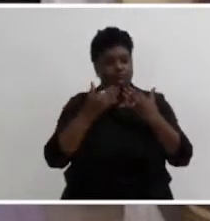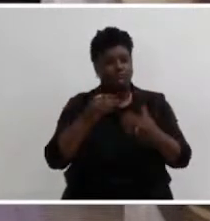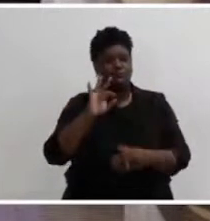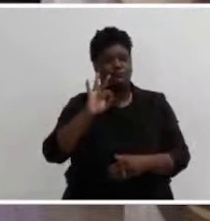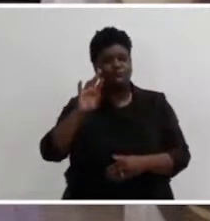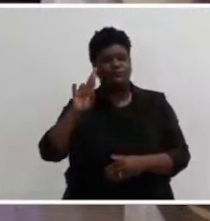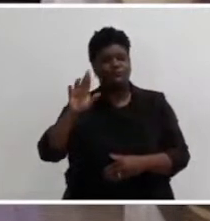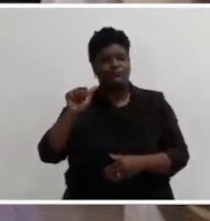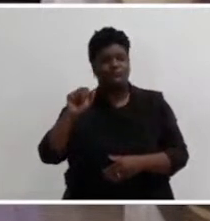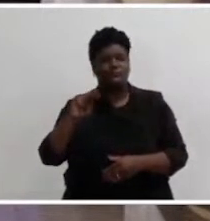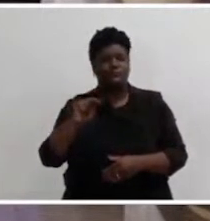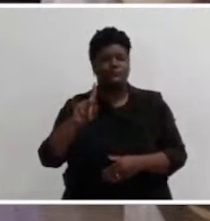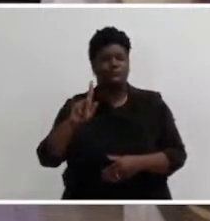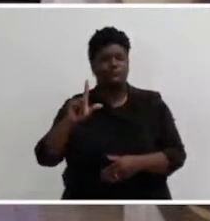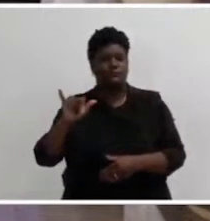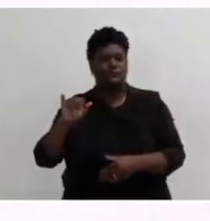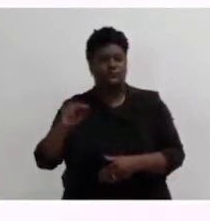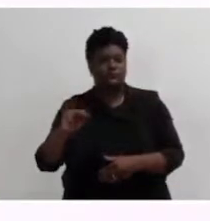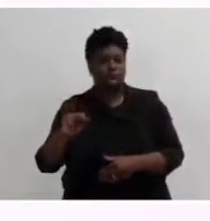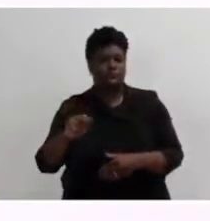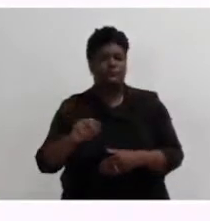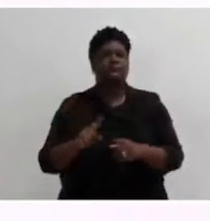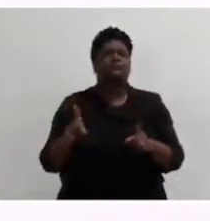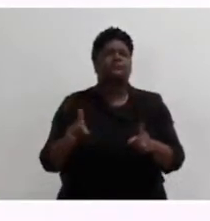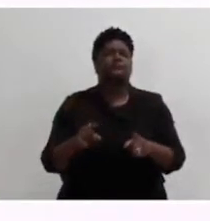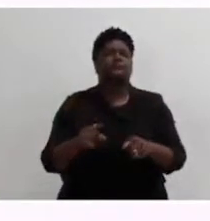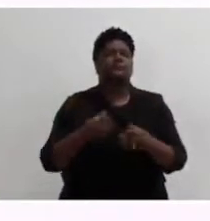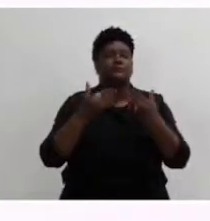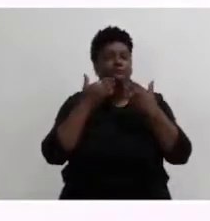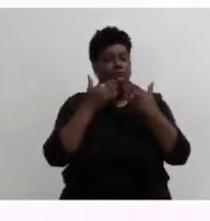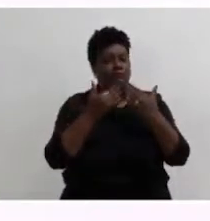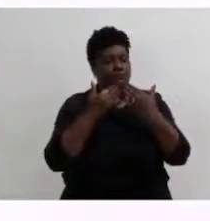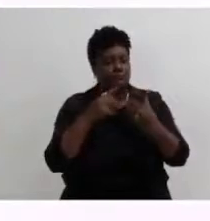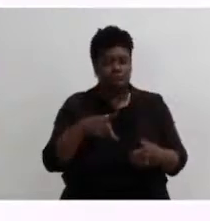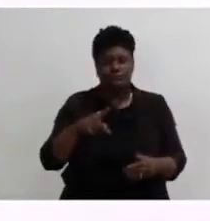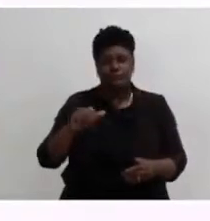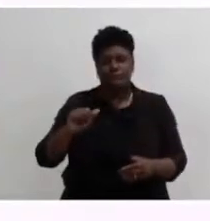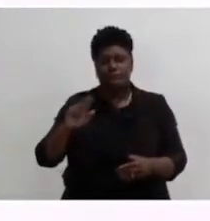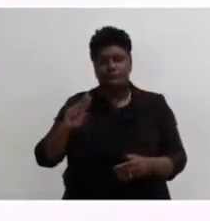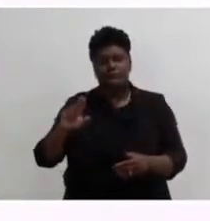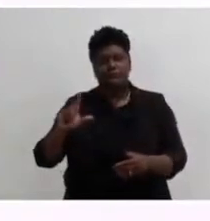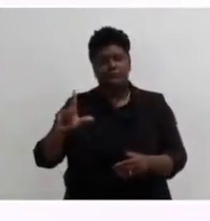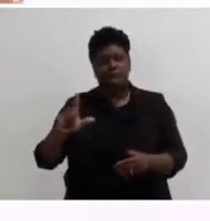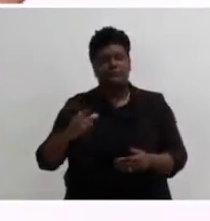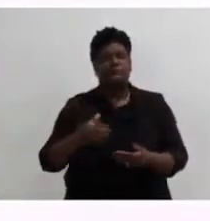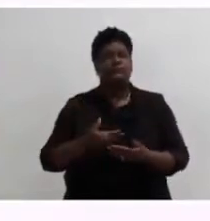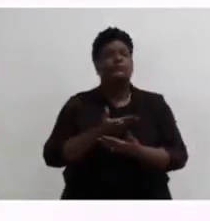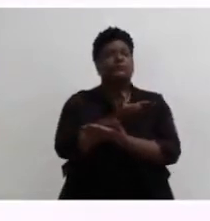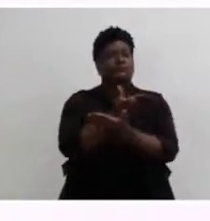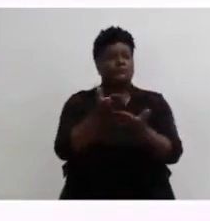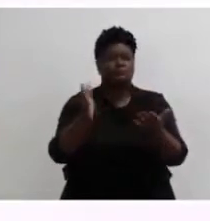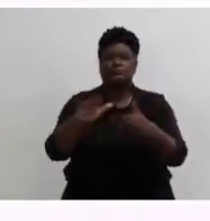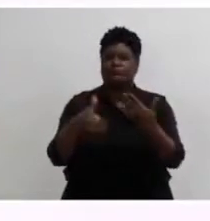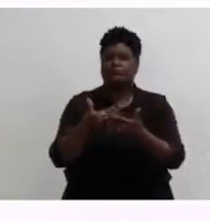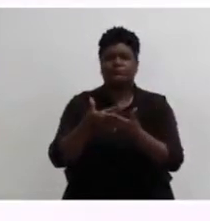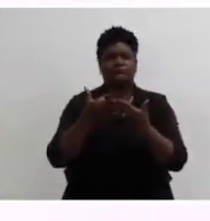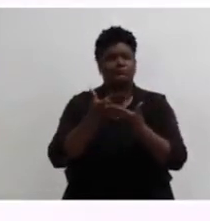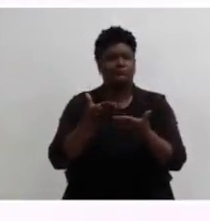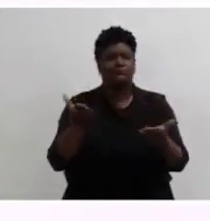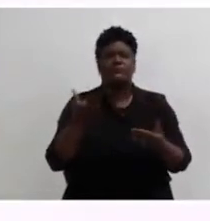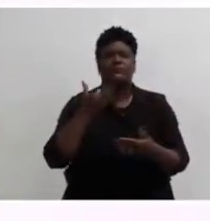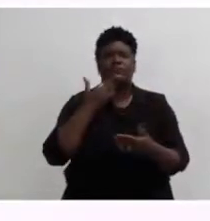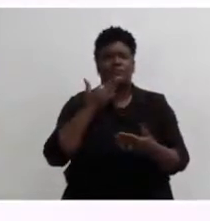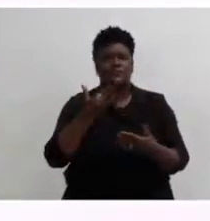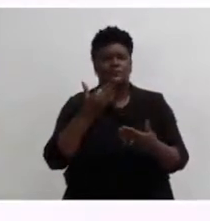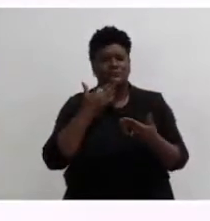Fermín. Gracias, David G. Y sobre todo, muchas gracias, Paul Hoffman. Gracias por estar aquí y hacer de este día